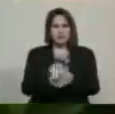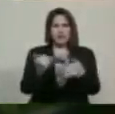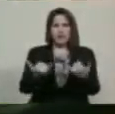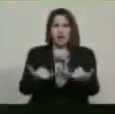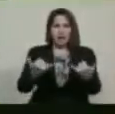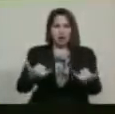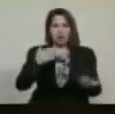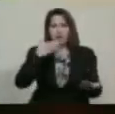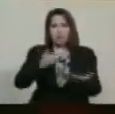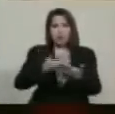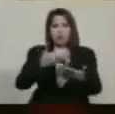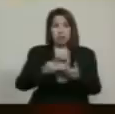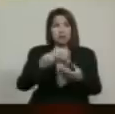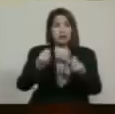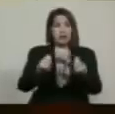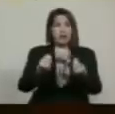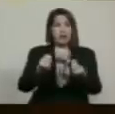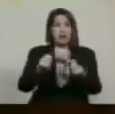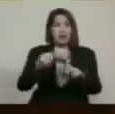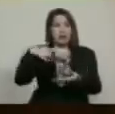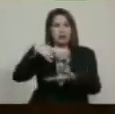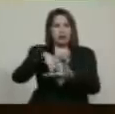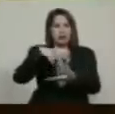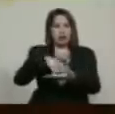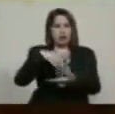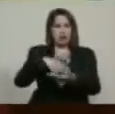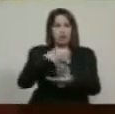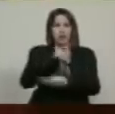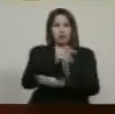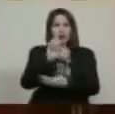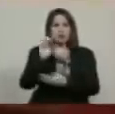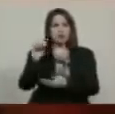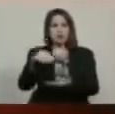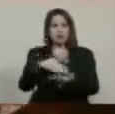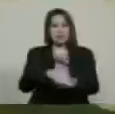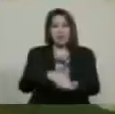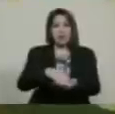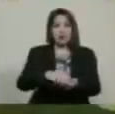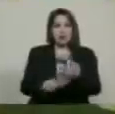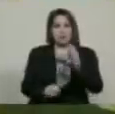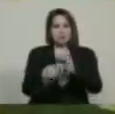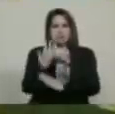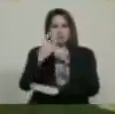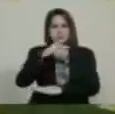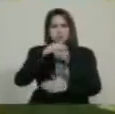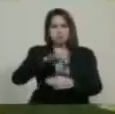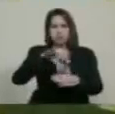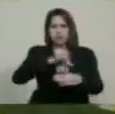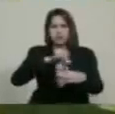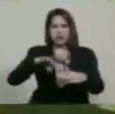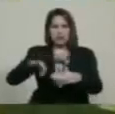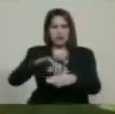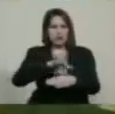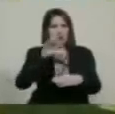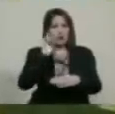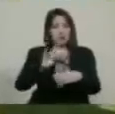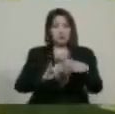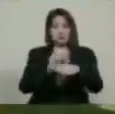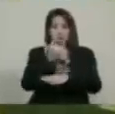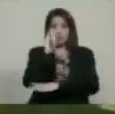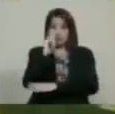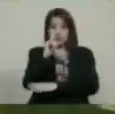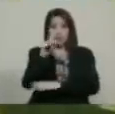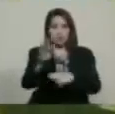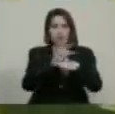En el estado Carabobo sembraremos 200.000 plántulas que ayudarán también a abastecer nuestras principales ciudades. Esta es una fórmula, presidente,